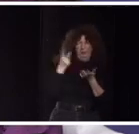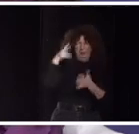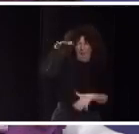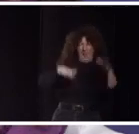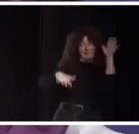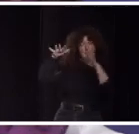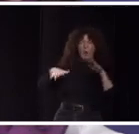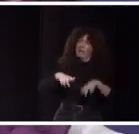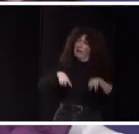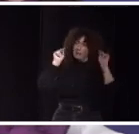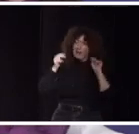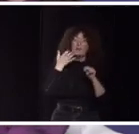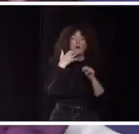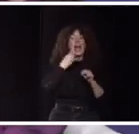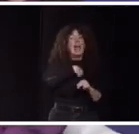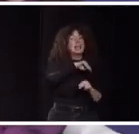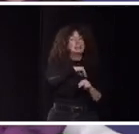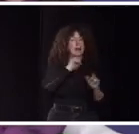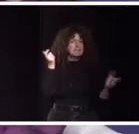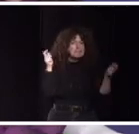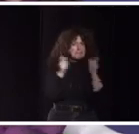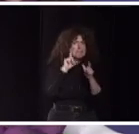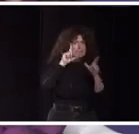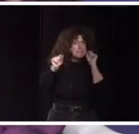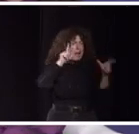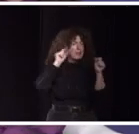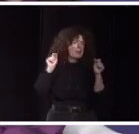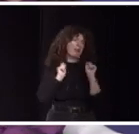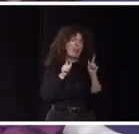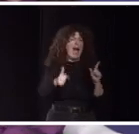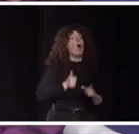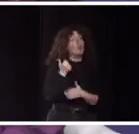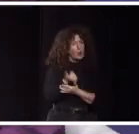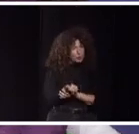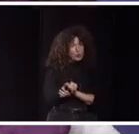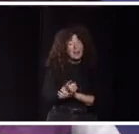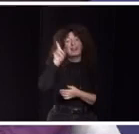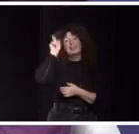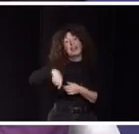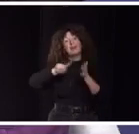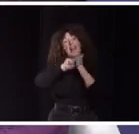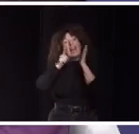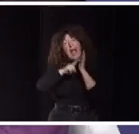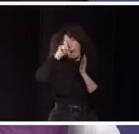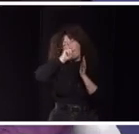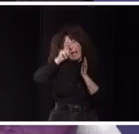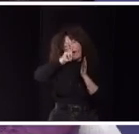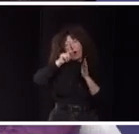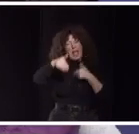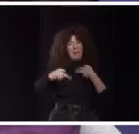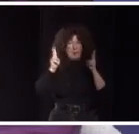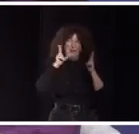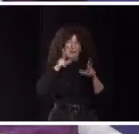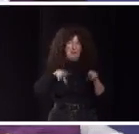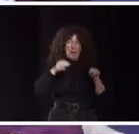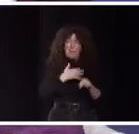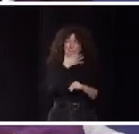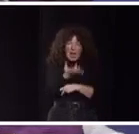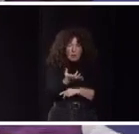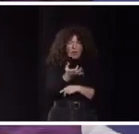oportunidades la España vaciada, para profundizar en la ley de memoria democrática y acabar con la vergüenza de que a día de